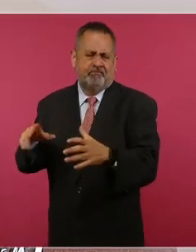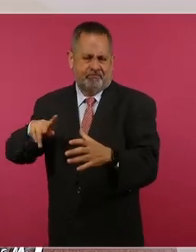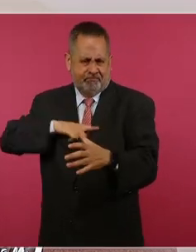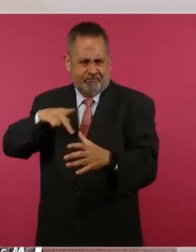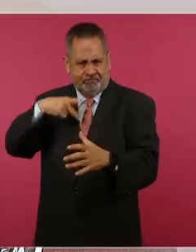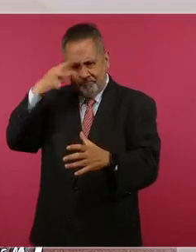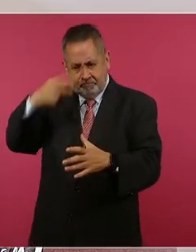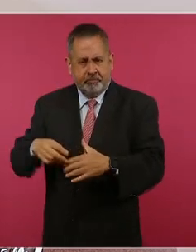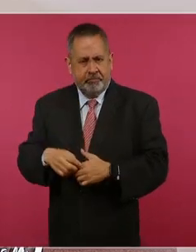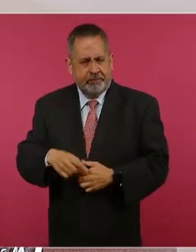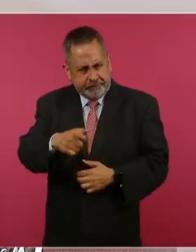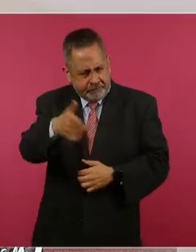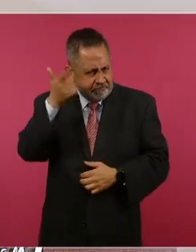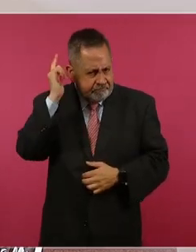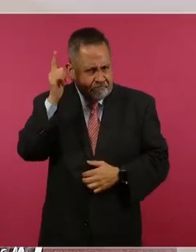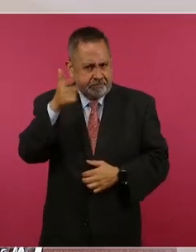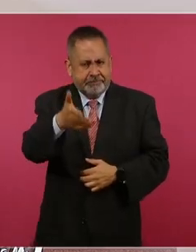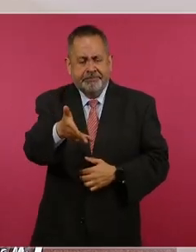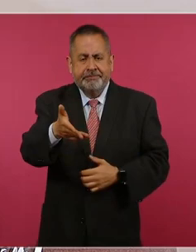Ojalá